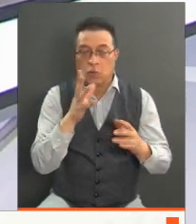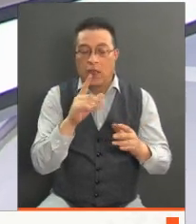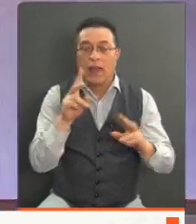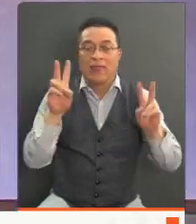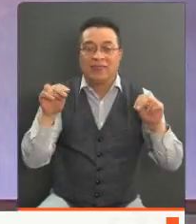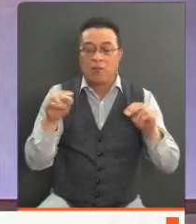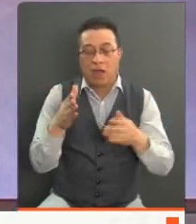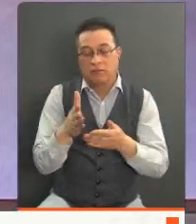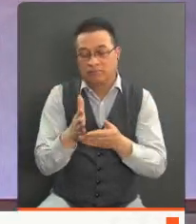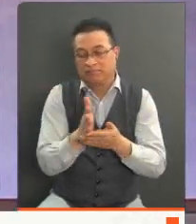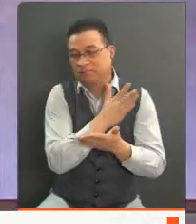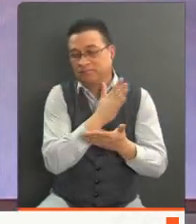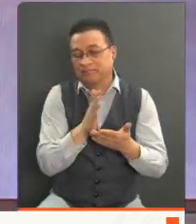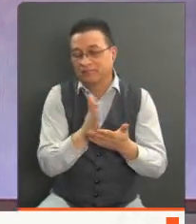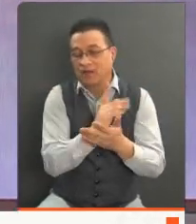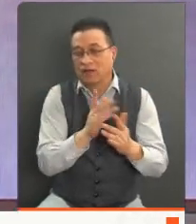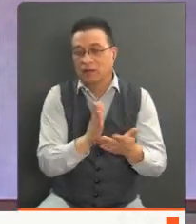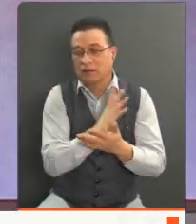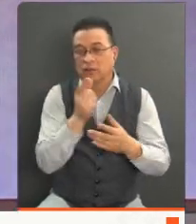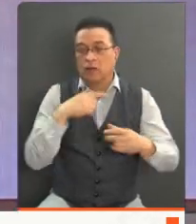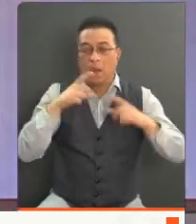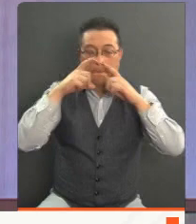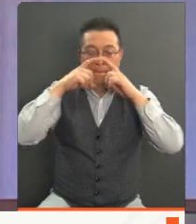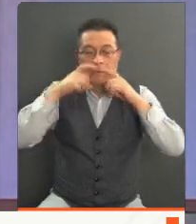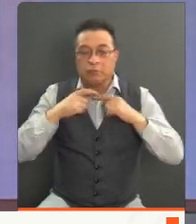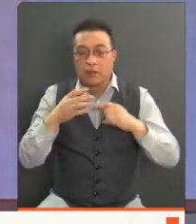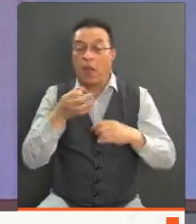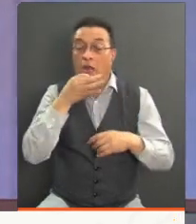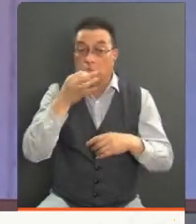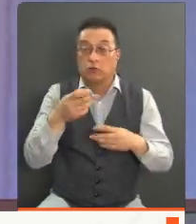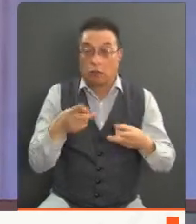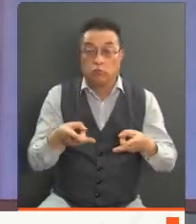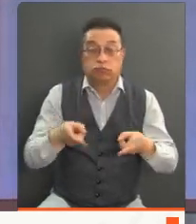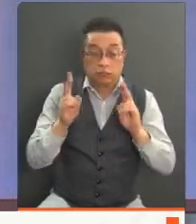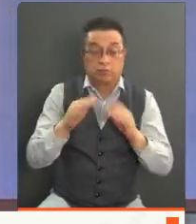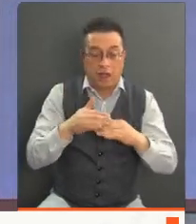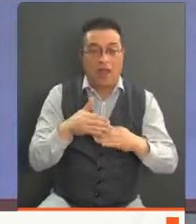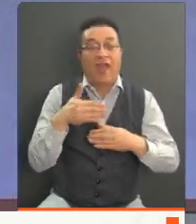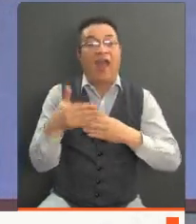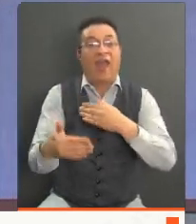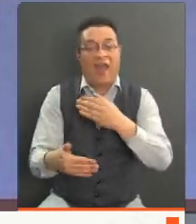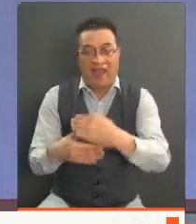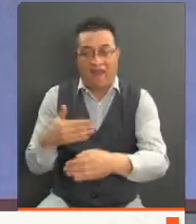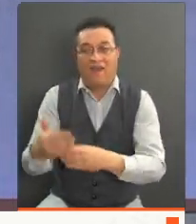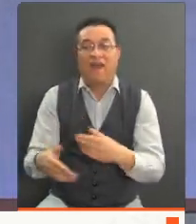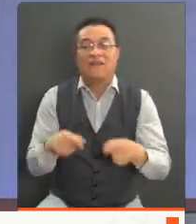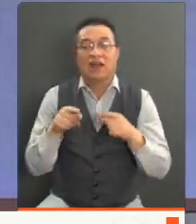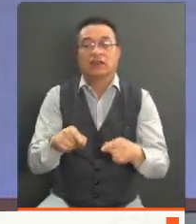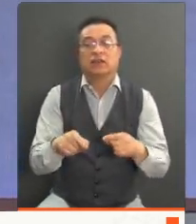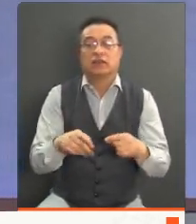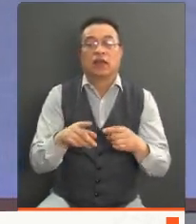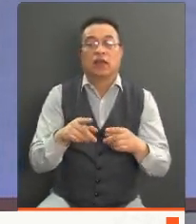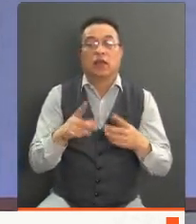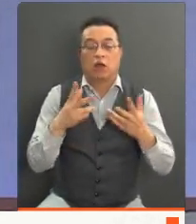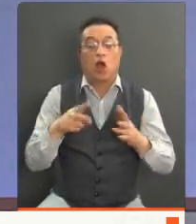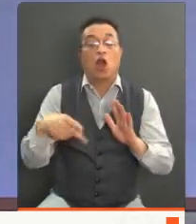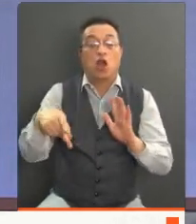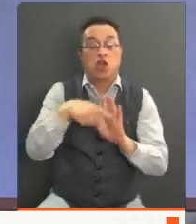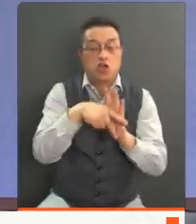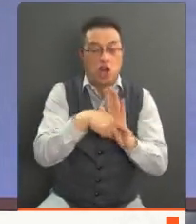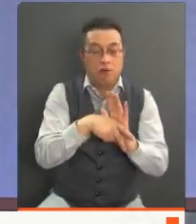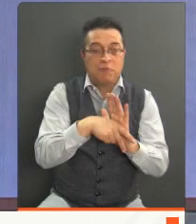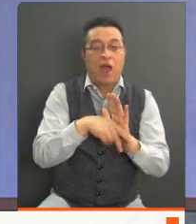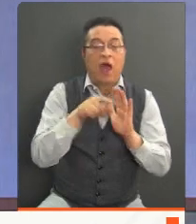incluso se habló de sacar la mascarilla de que rápidamente avanzamos aún a una norma oa un